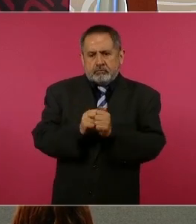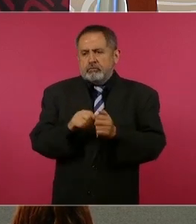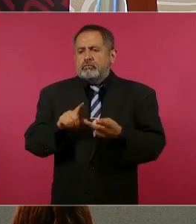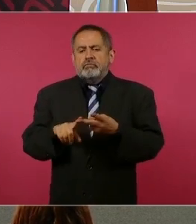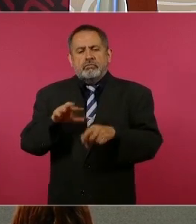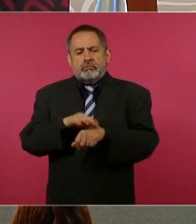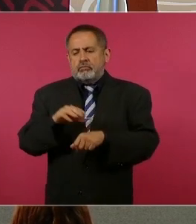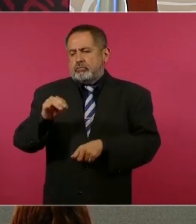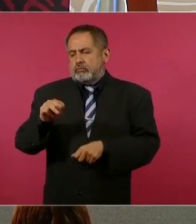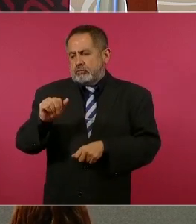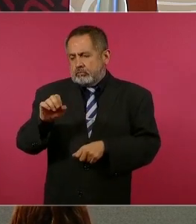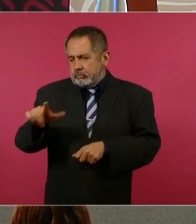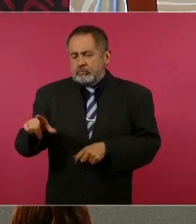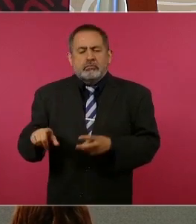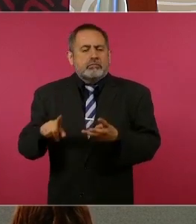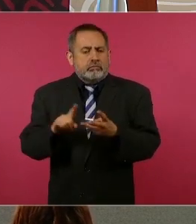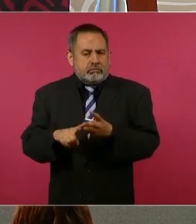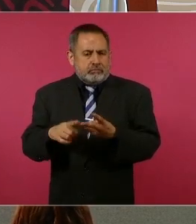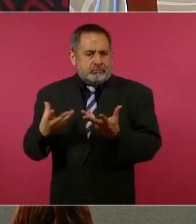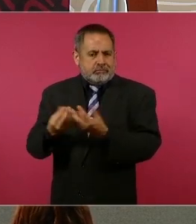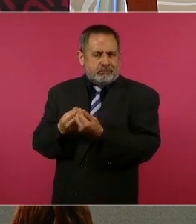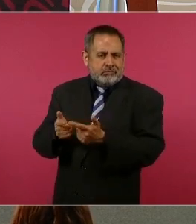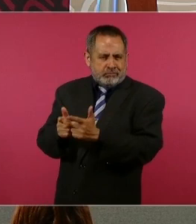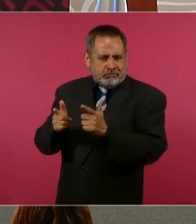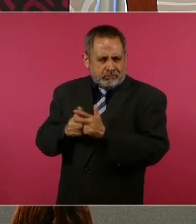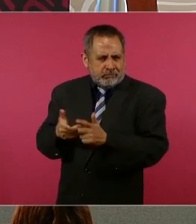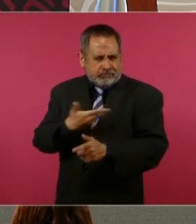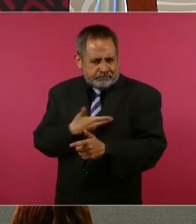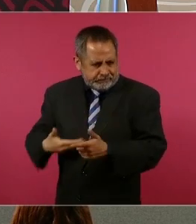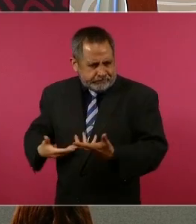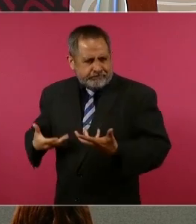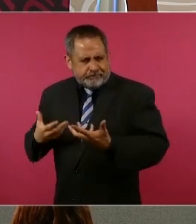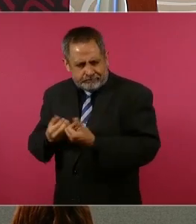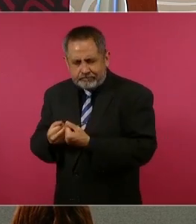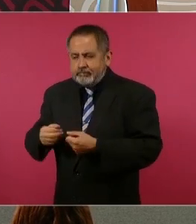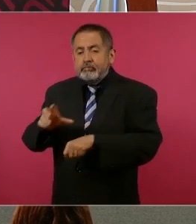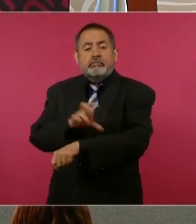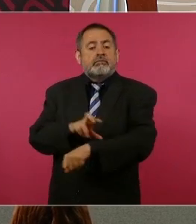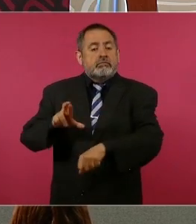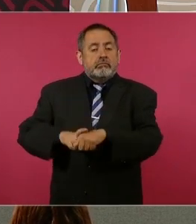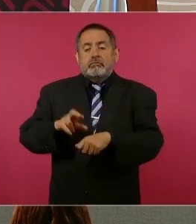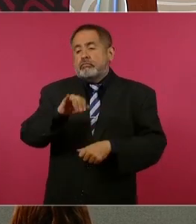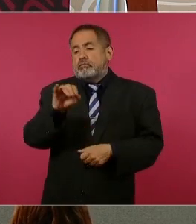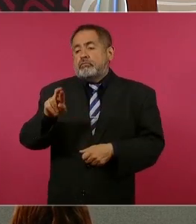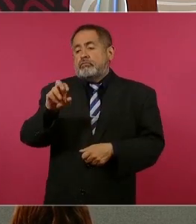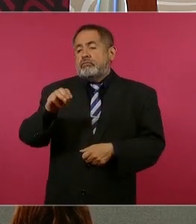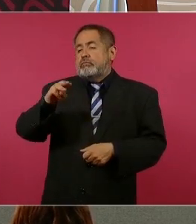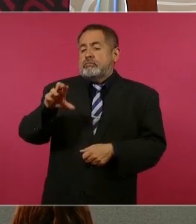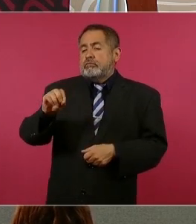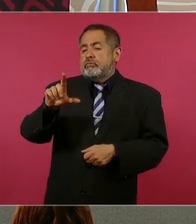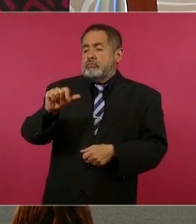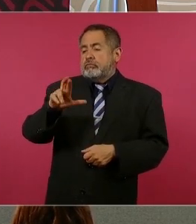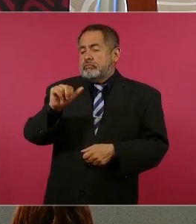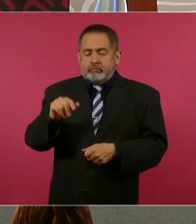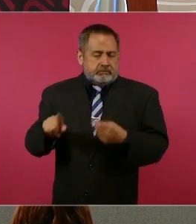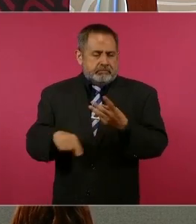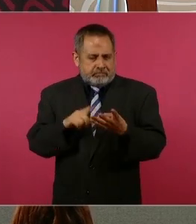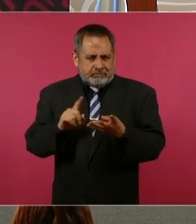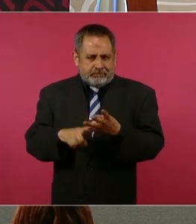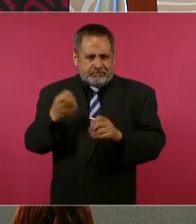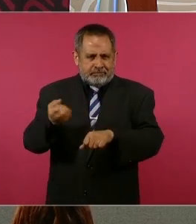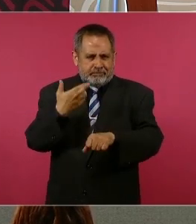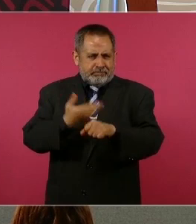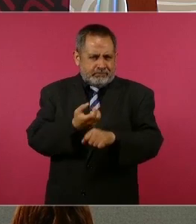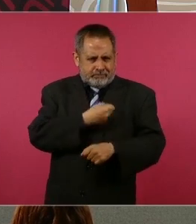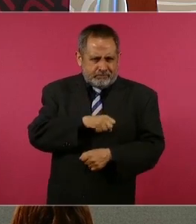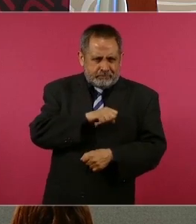Cervantes Ocampo, de la Comisión Presidencial, el coordinador estatal Jerónimo Lara, de IMSS Bienestar Puebla, además de la secretaria de Salud,